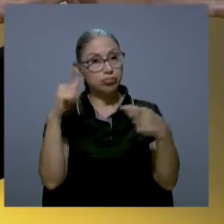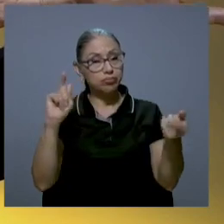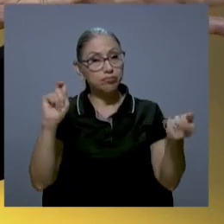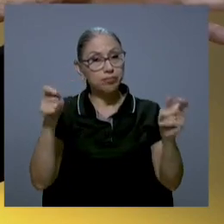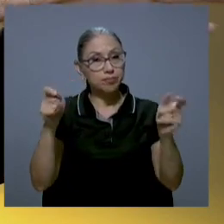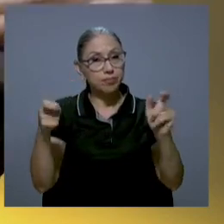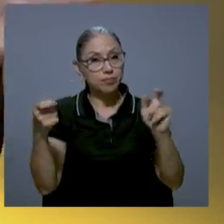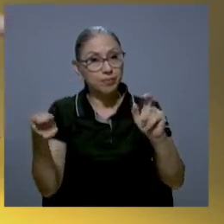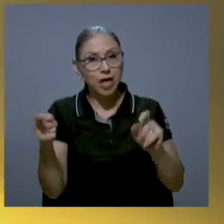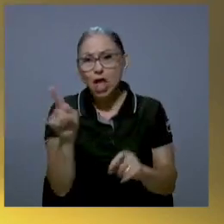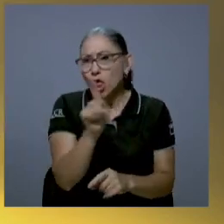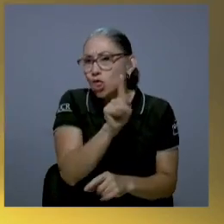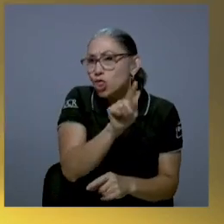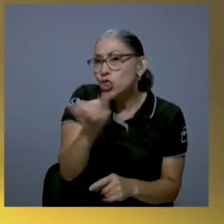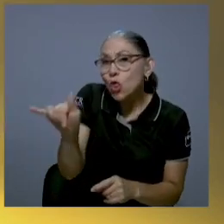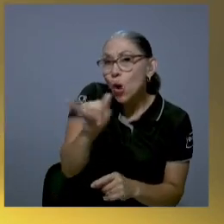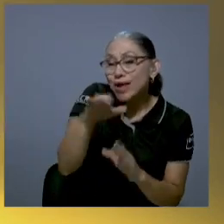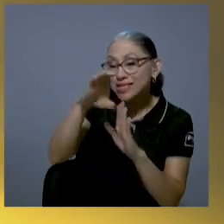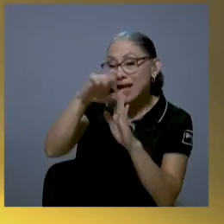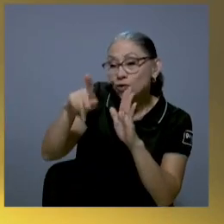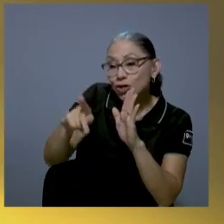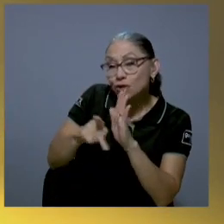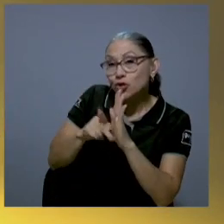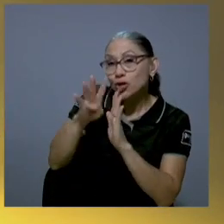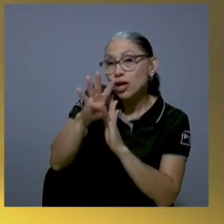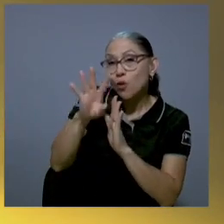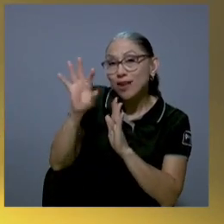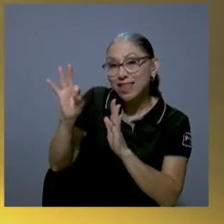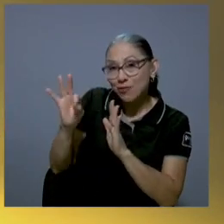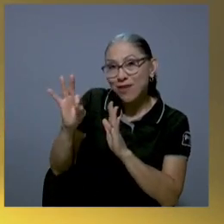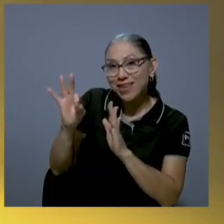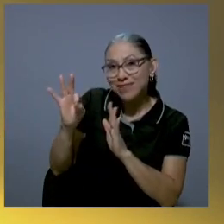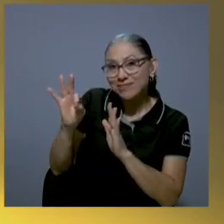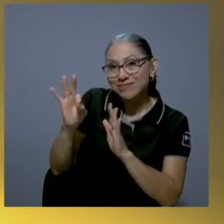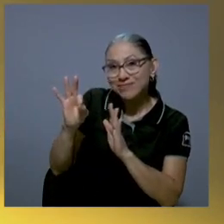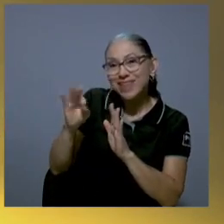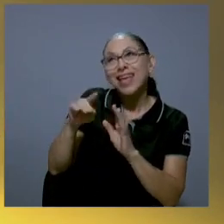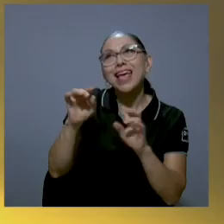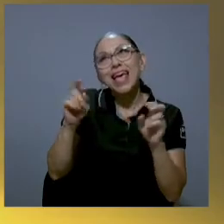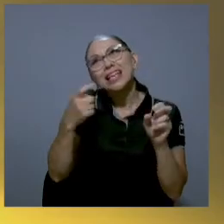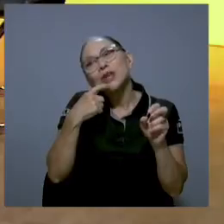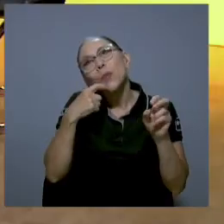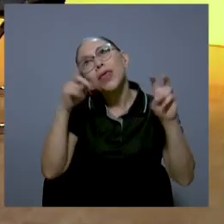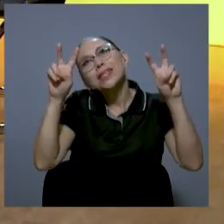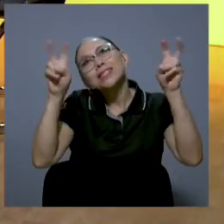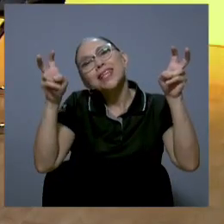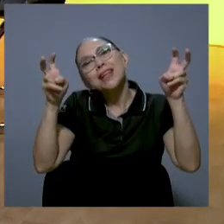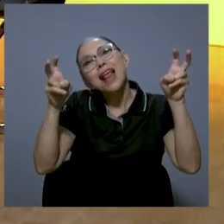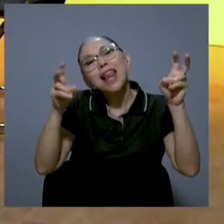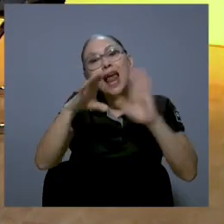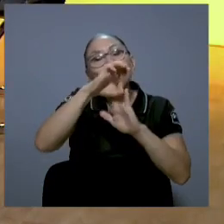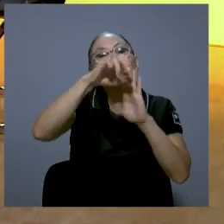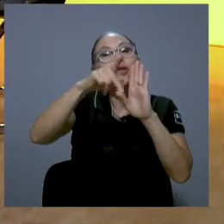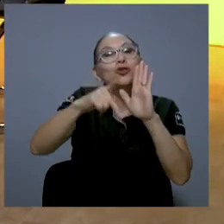del 49, es la del 49, para decirlo con un latinazo, plus. Sí.